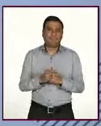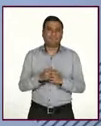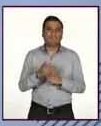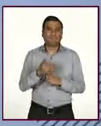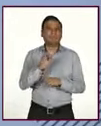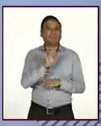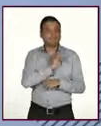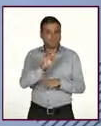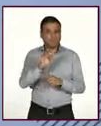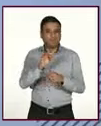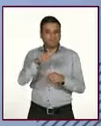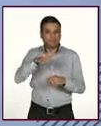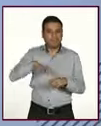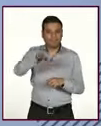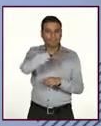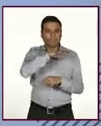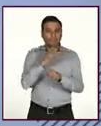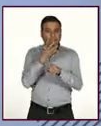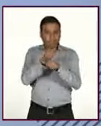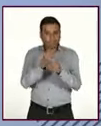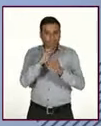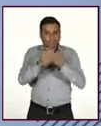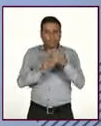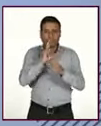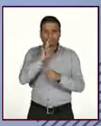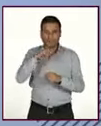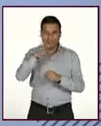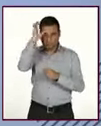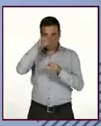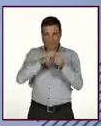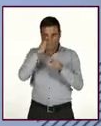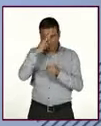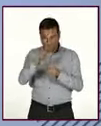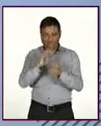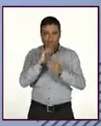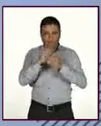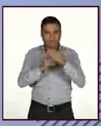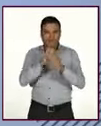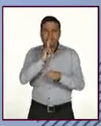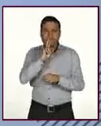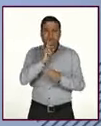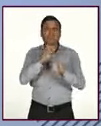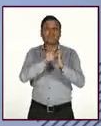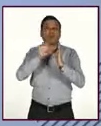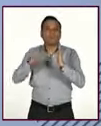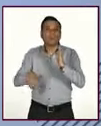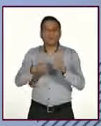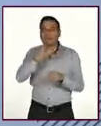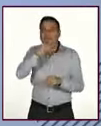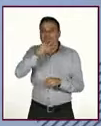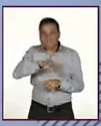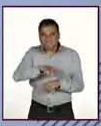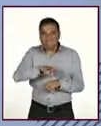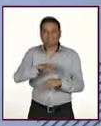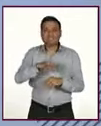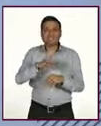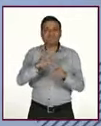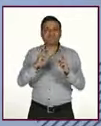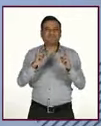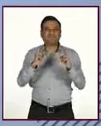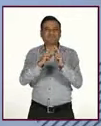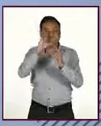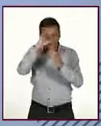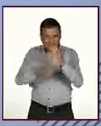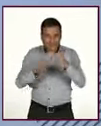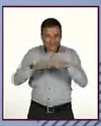estas mejoras en nuestro patrimonio cultural. Pero eso no quiere decir que las fiestas patronales se van a quitar, ni que